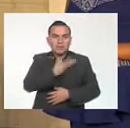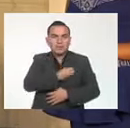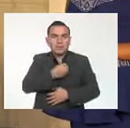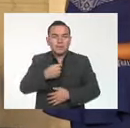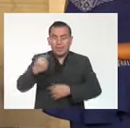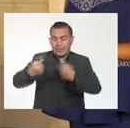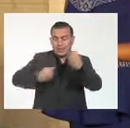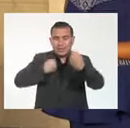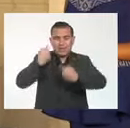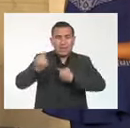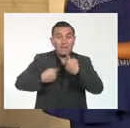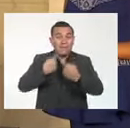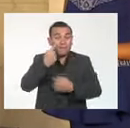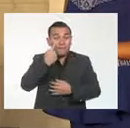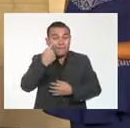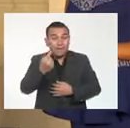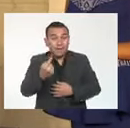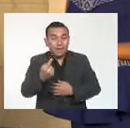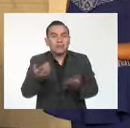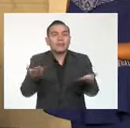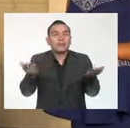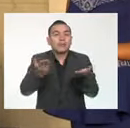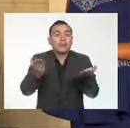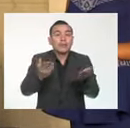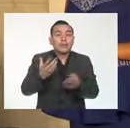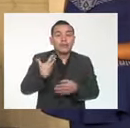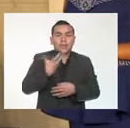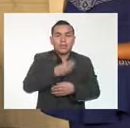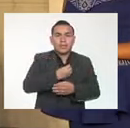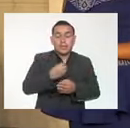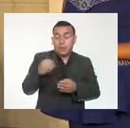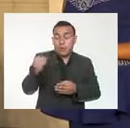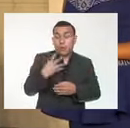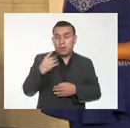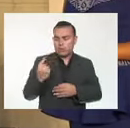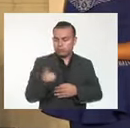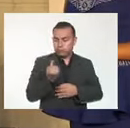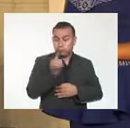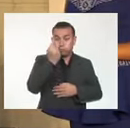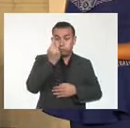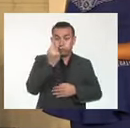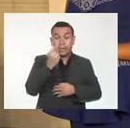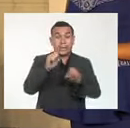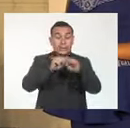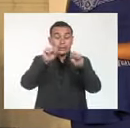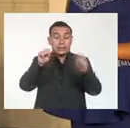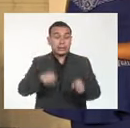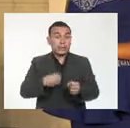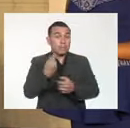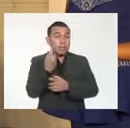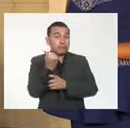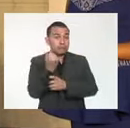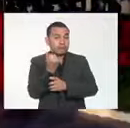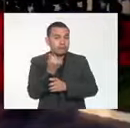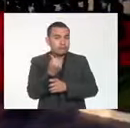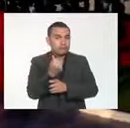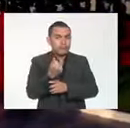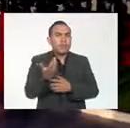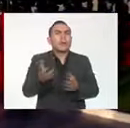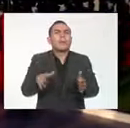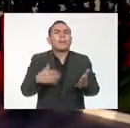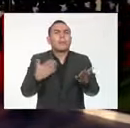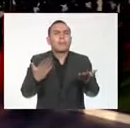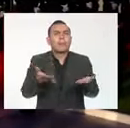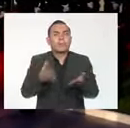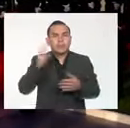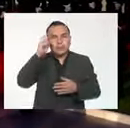que criticaban todo lo anterior están criticando la innovación financiera para todos los salvadoreños. ¿Por qué?